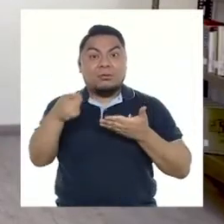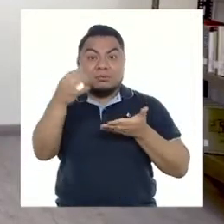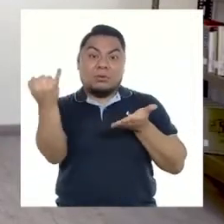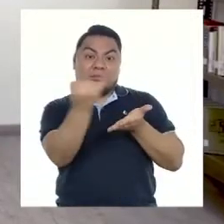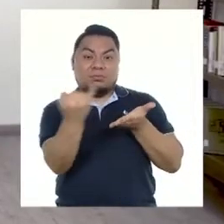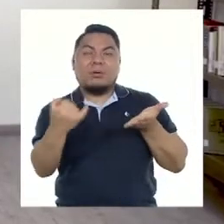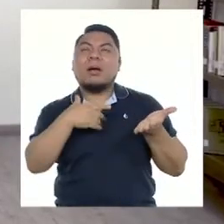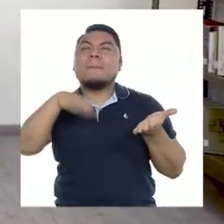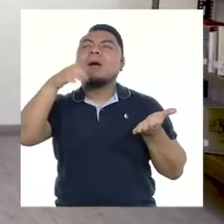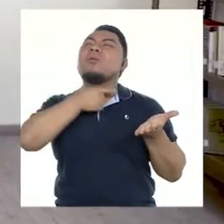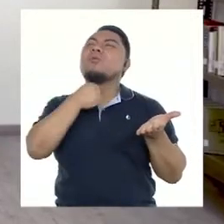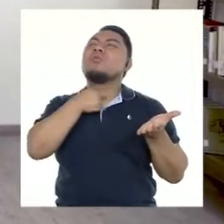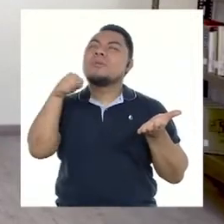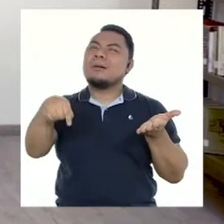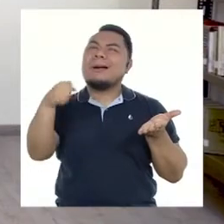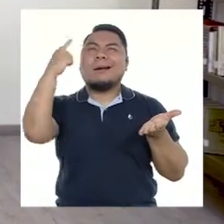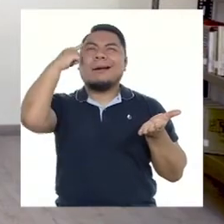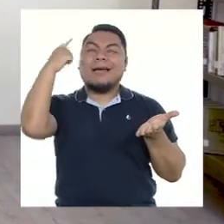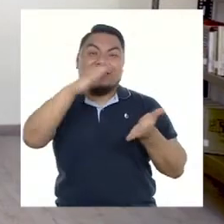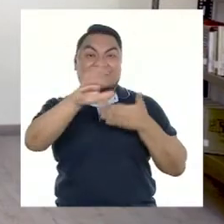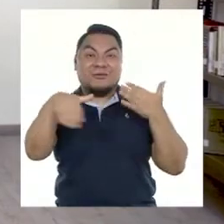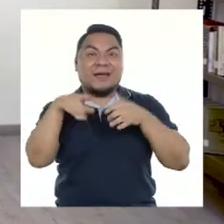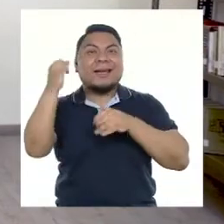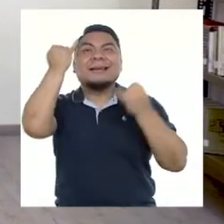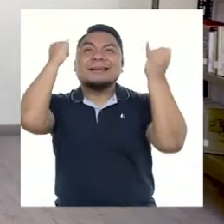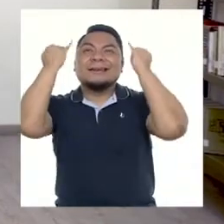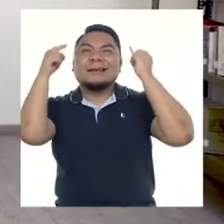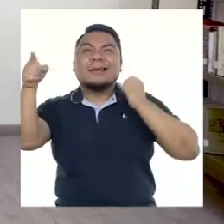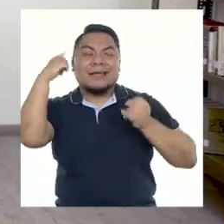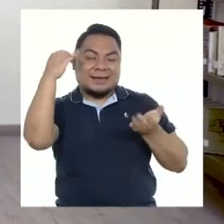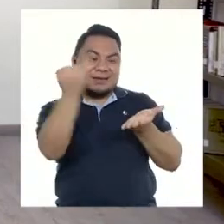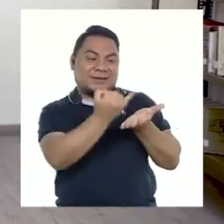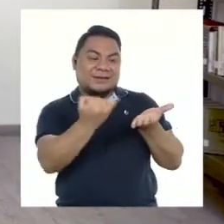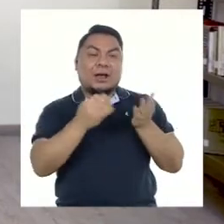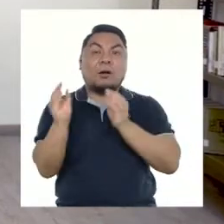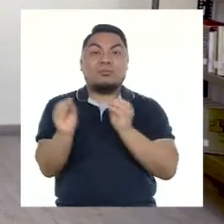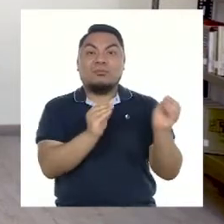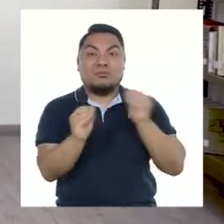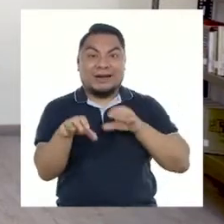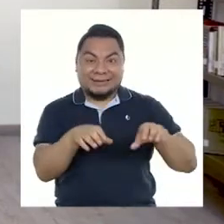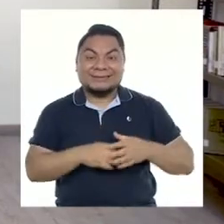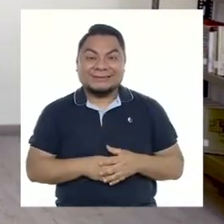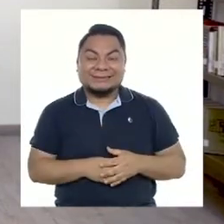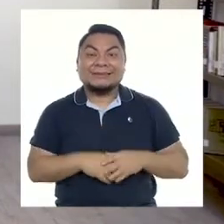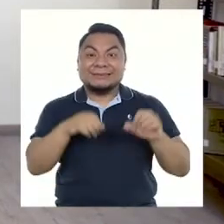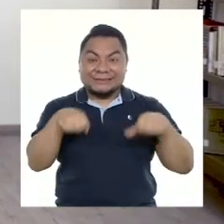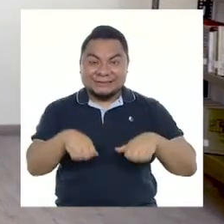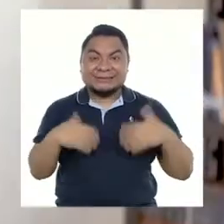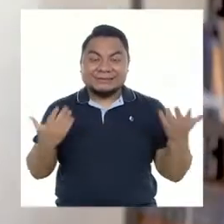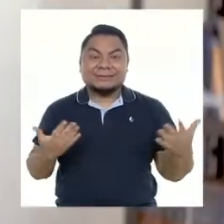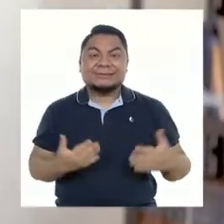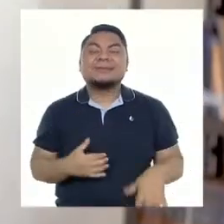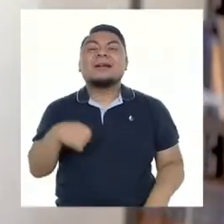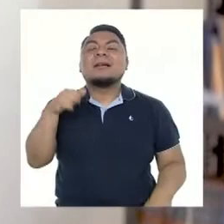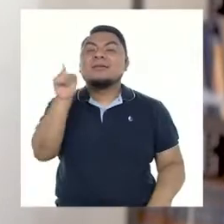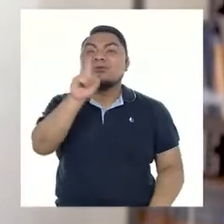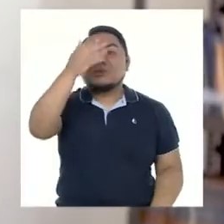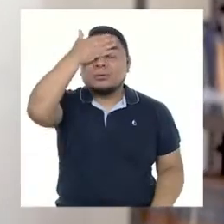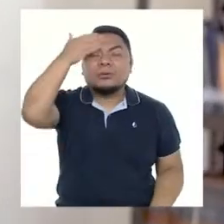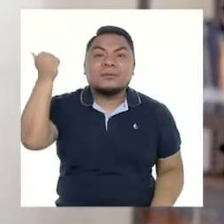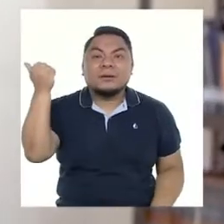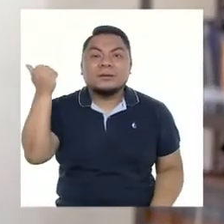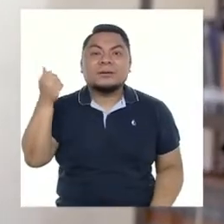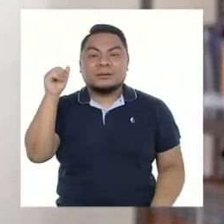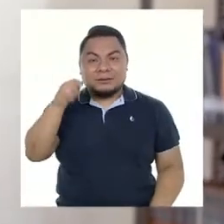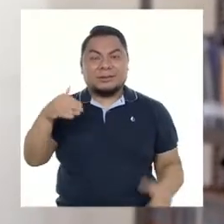dibujar lo que más les haya gustado de todo lo que imaginaron y los movimientos que hemos hecho, ¿sí? Y no se